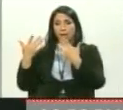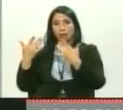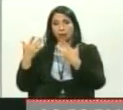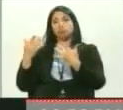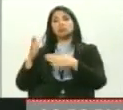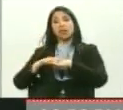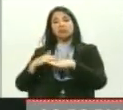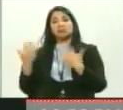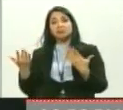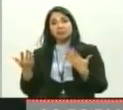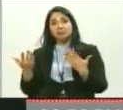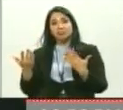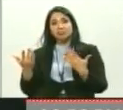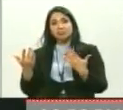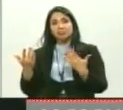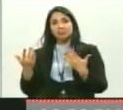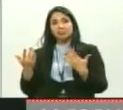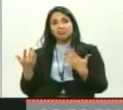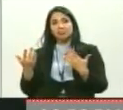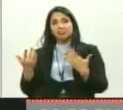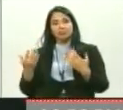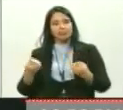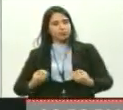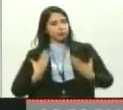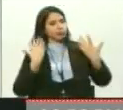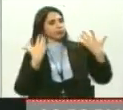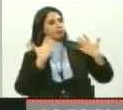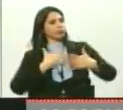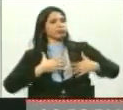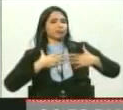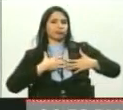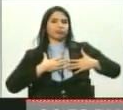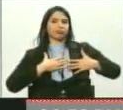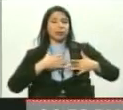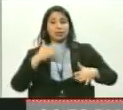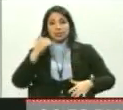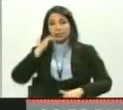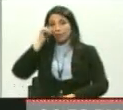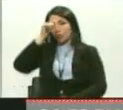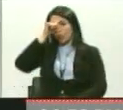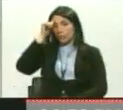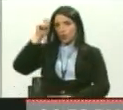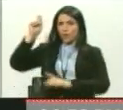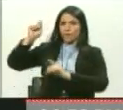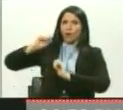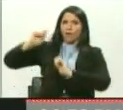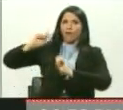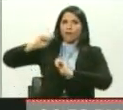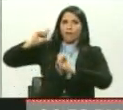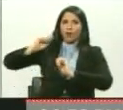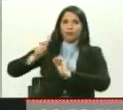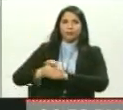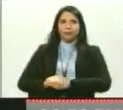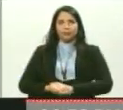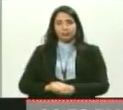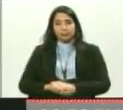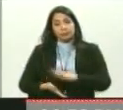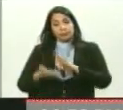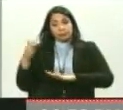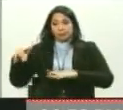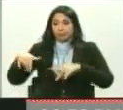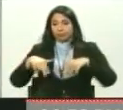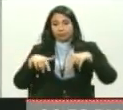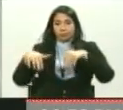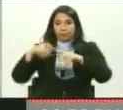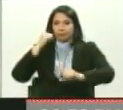parece? ¿Ah? Eso me alegra mucho. Sábado y domingo a volar su papagayo, pues. A salir a caminar, a salir